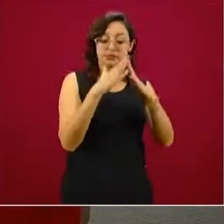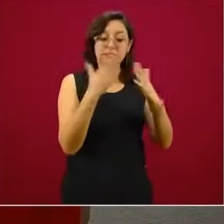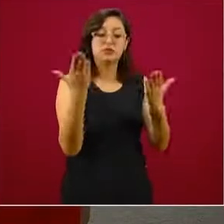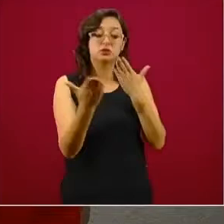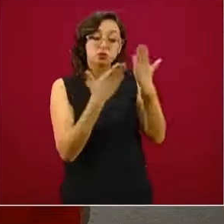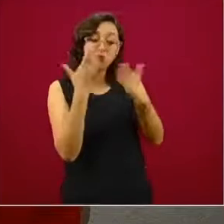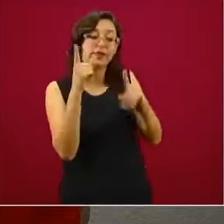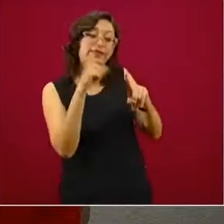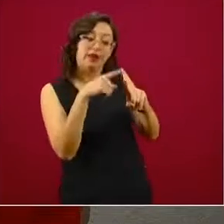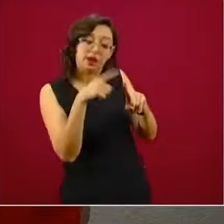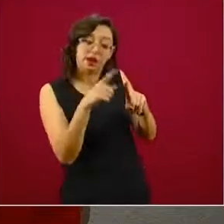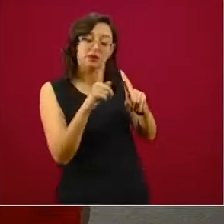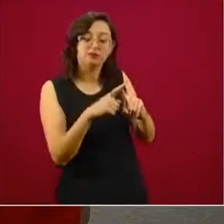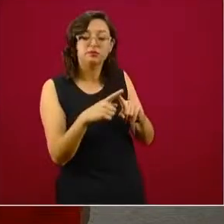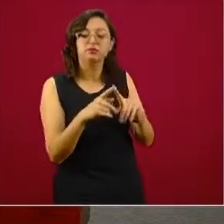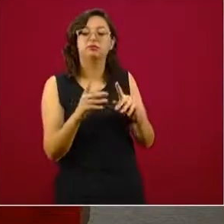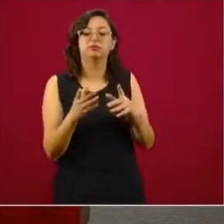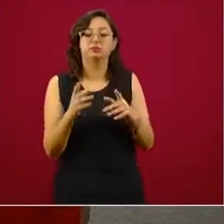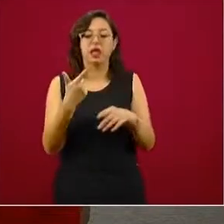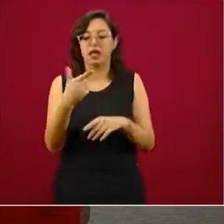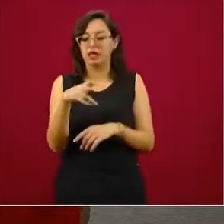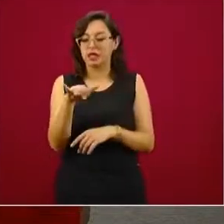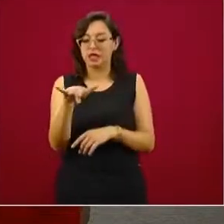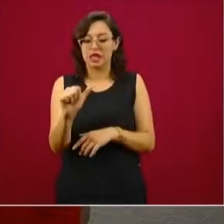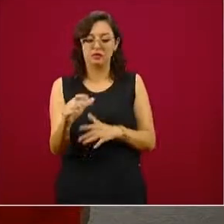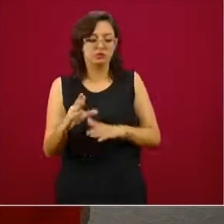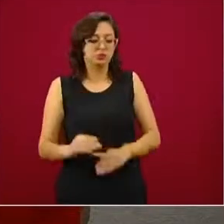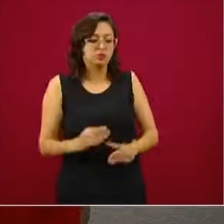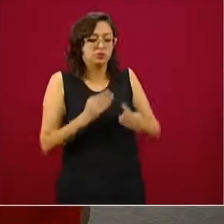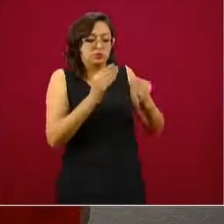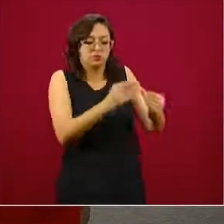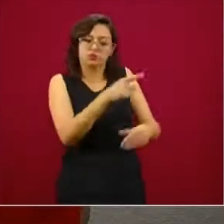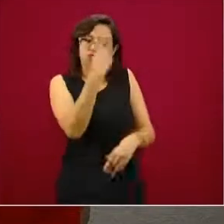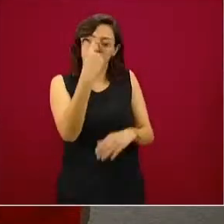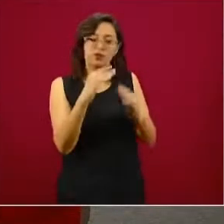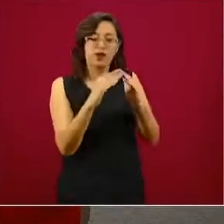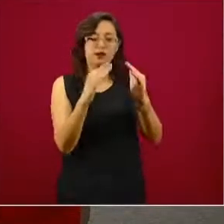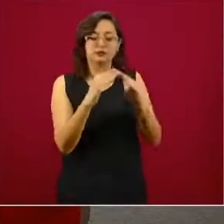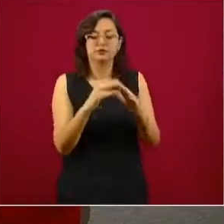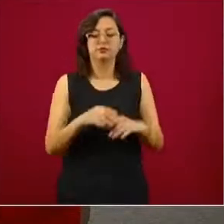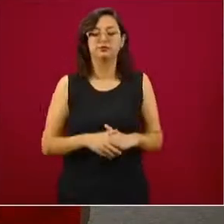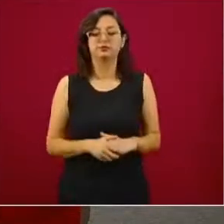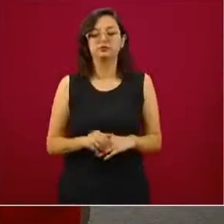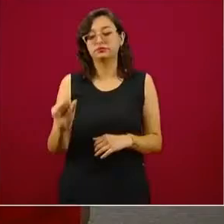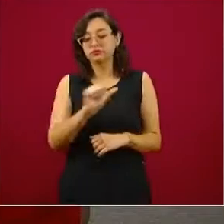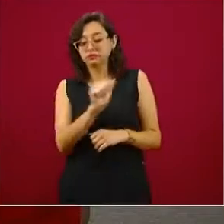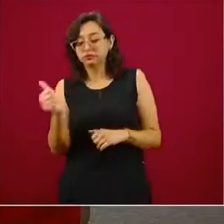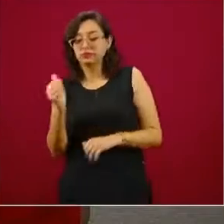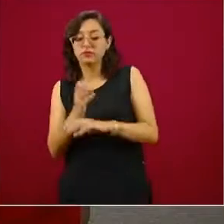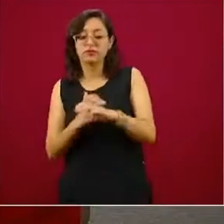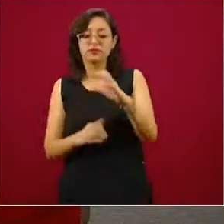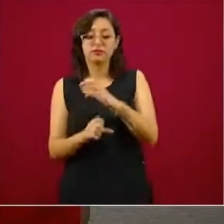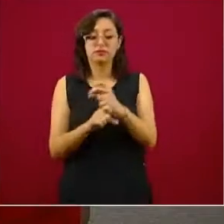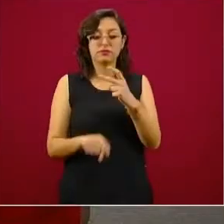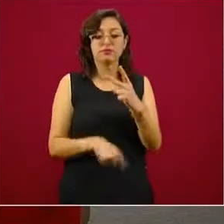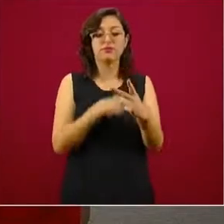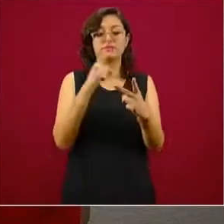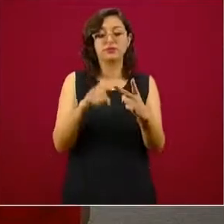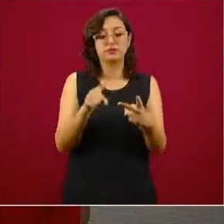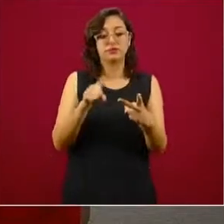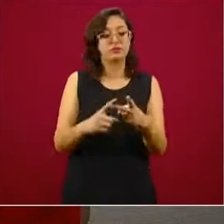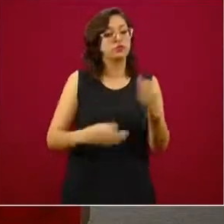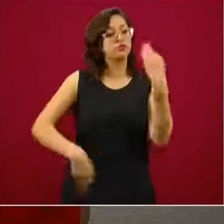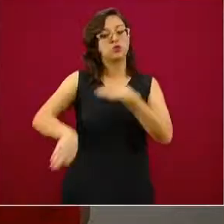hacer este tipo de trabajo. Se les dieron las guías a los niños para trabajar en casa. Otra de las cosas que se hizo fue crear en todas